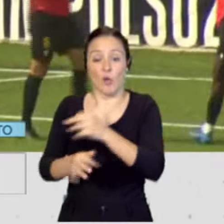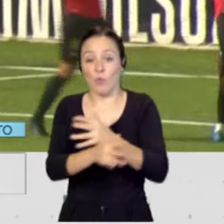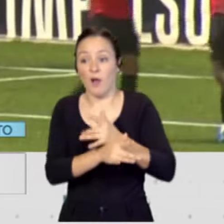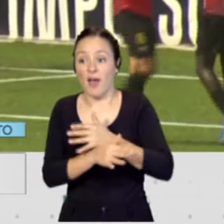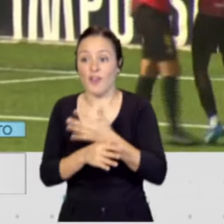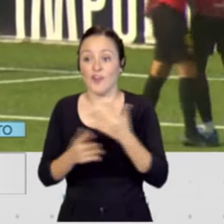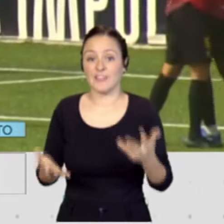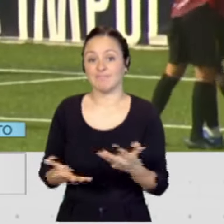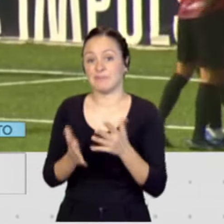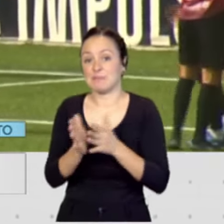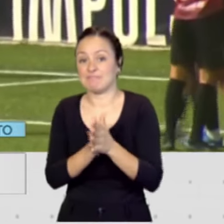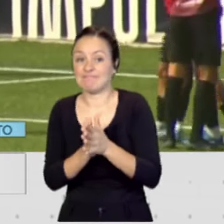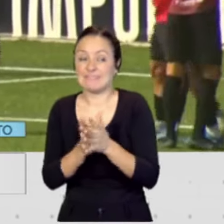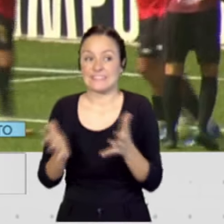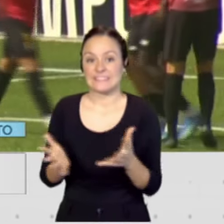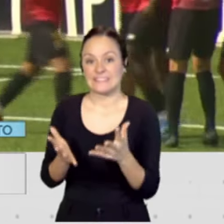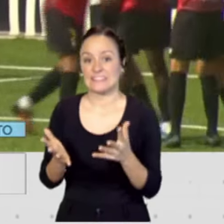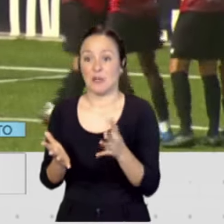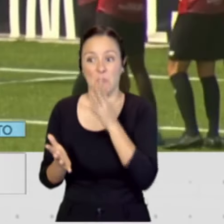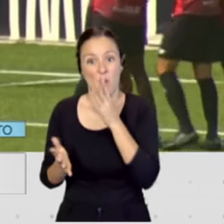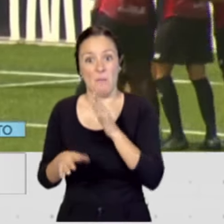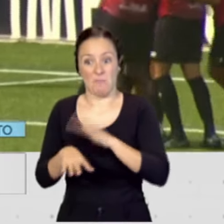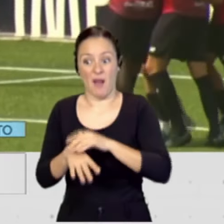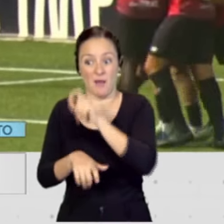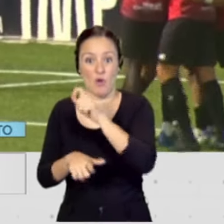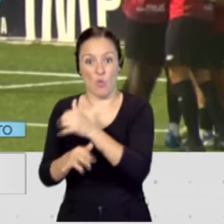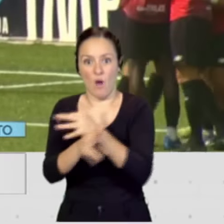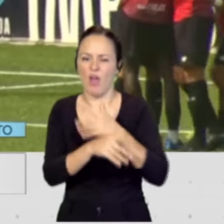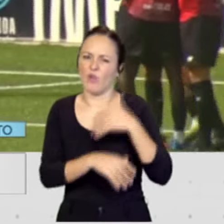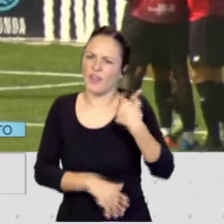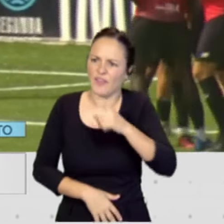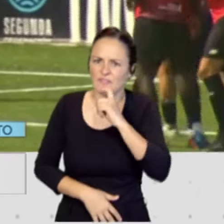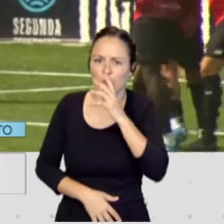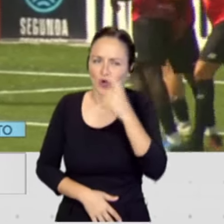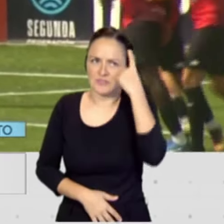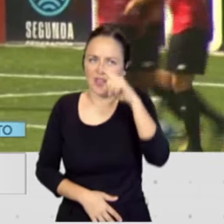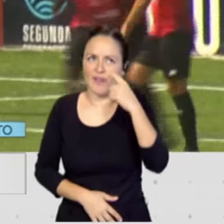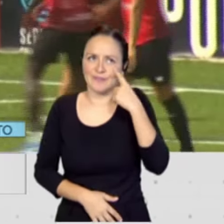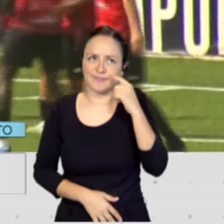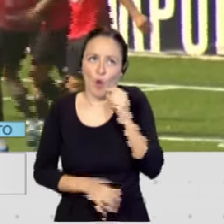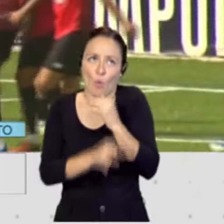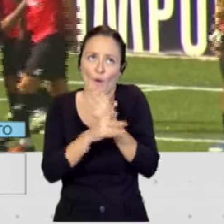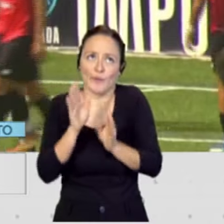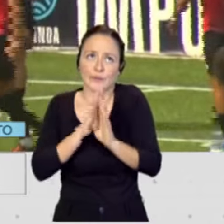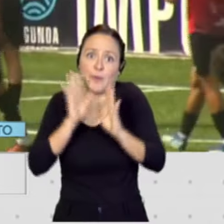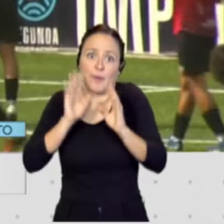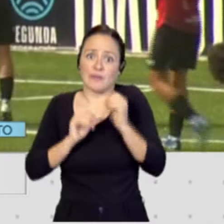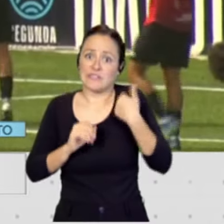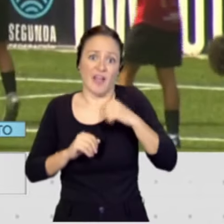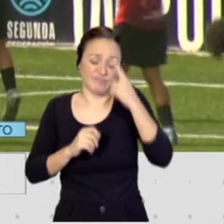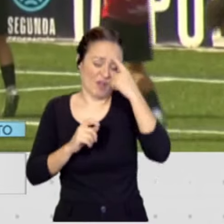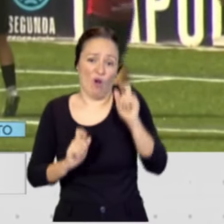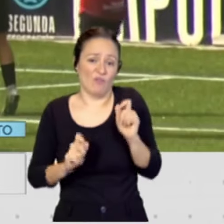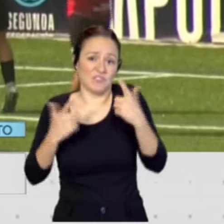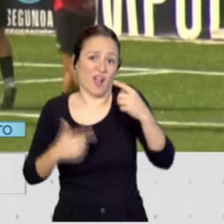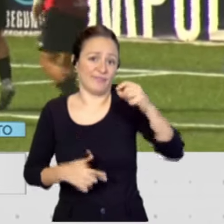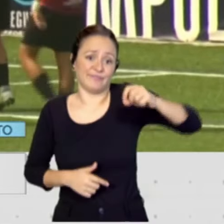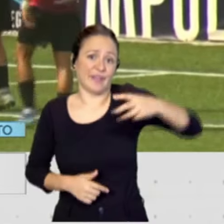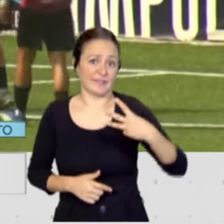eh de motiv es difícil para ellos saberse descendidos y seguir manteniendo la la la concentración